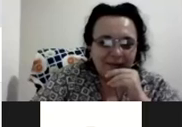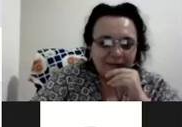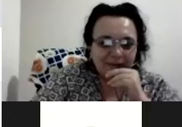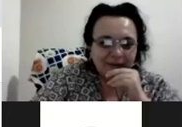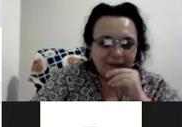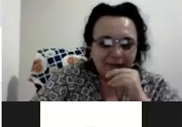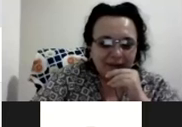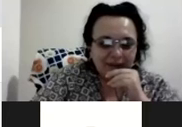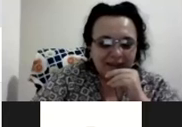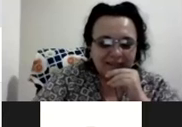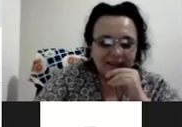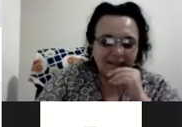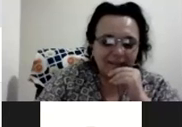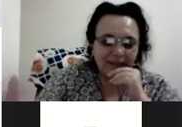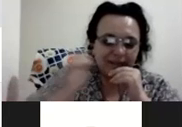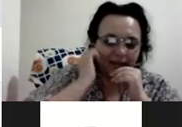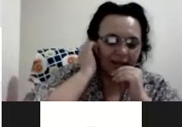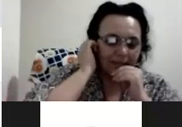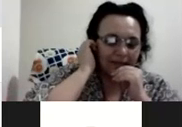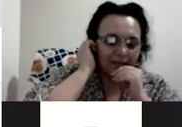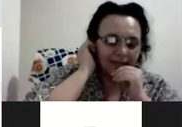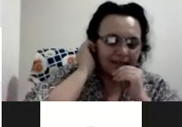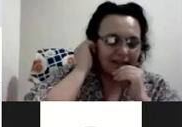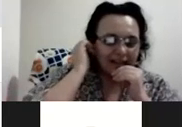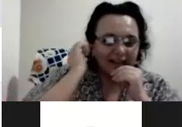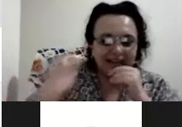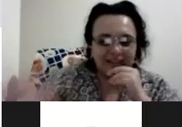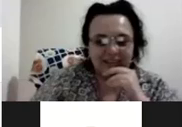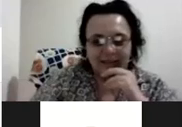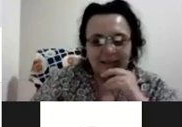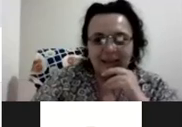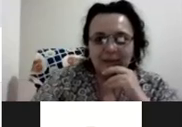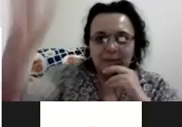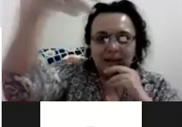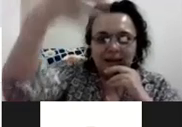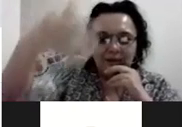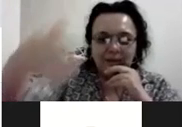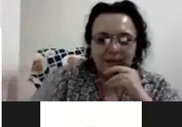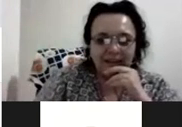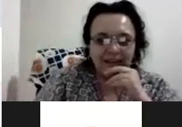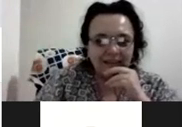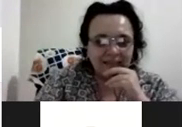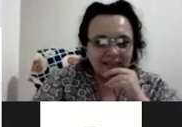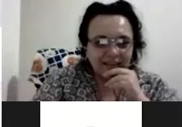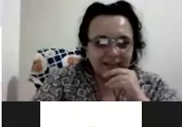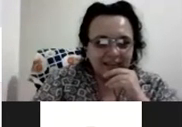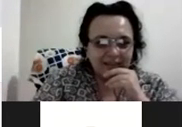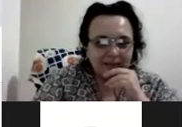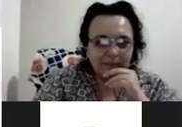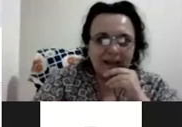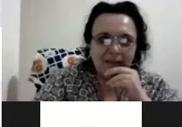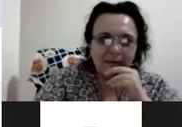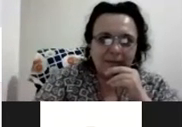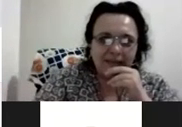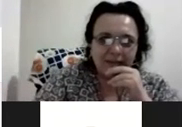A mi hijo, cuando él recién venido aquí a Panamá, le decían, hey tú, pelado, ven para acá. Y